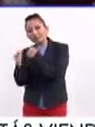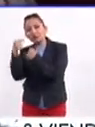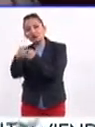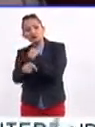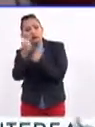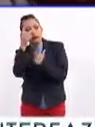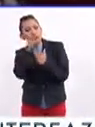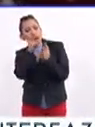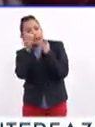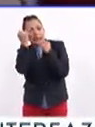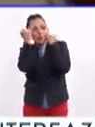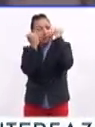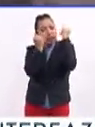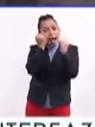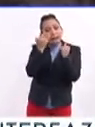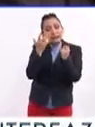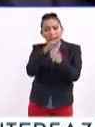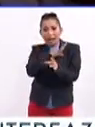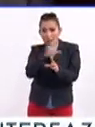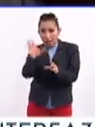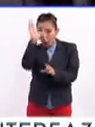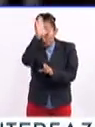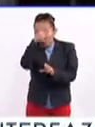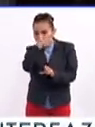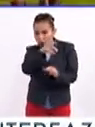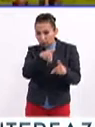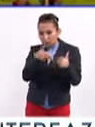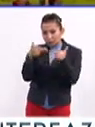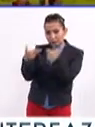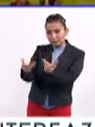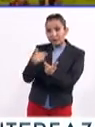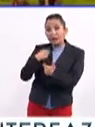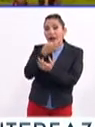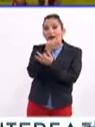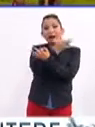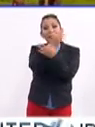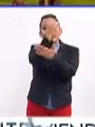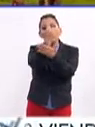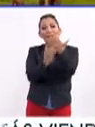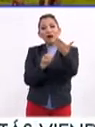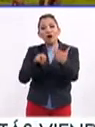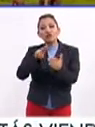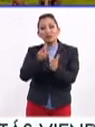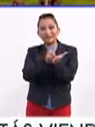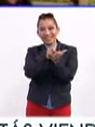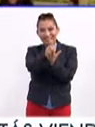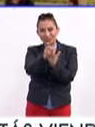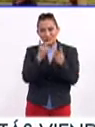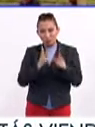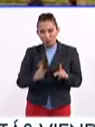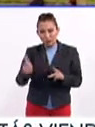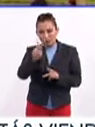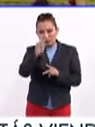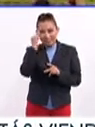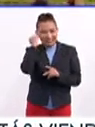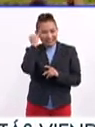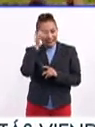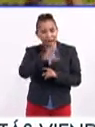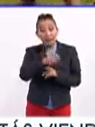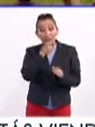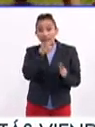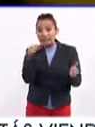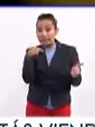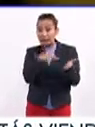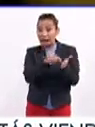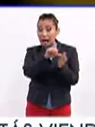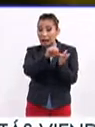de los conceptos e ideas y en general de la cultura. La Declaración de las Naciones Unidas sobre los Derechos de los Pueblos Indígenas establece